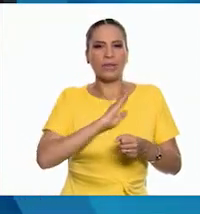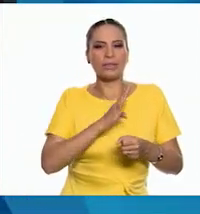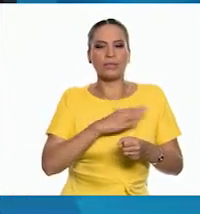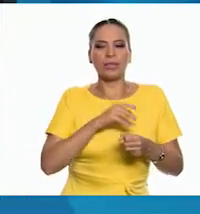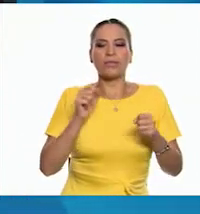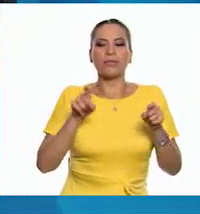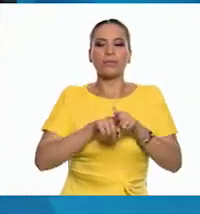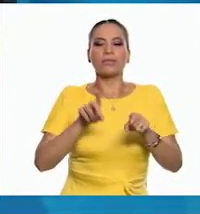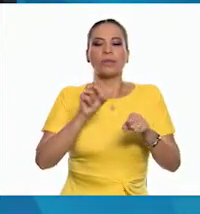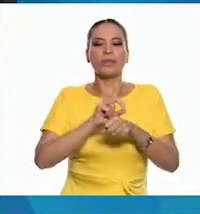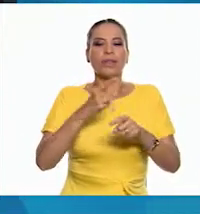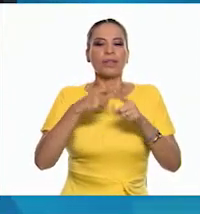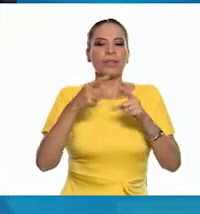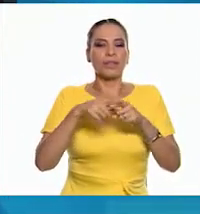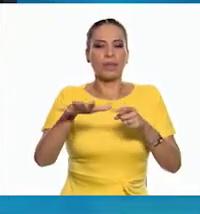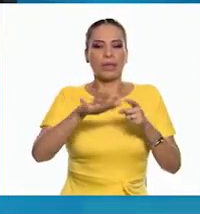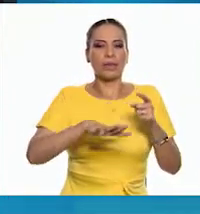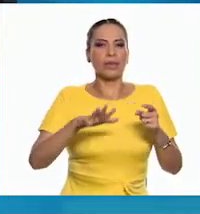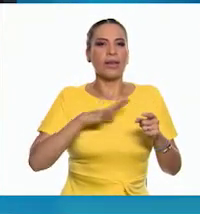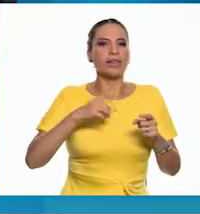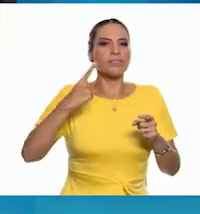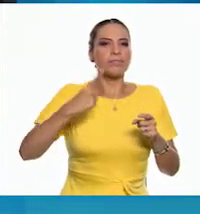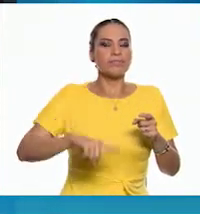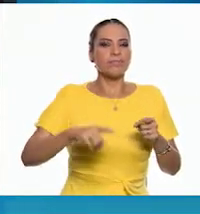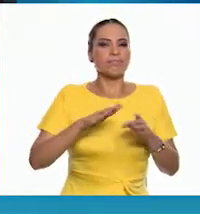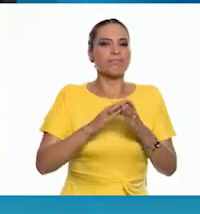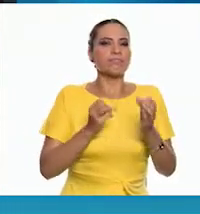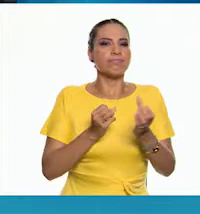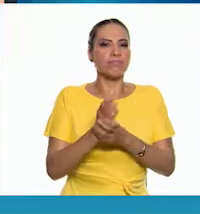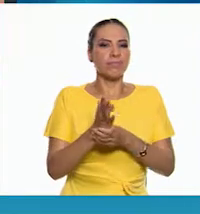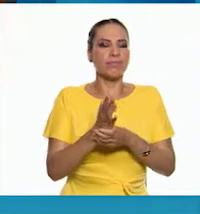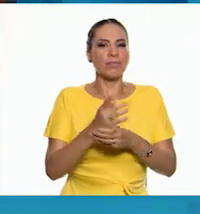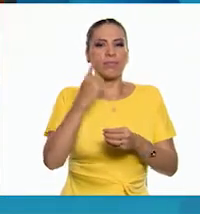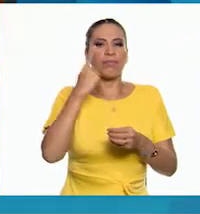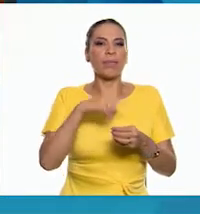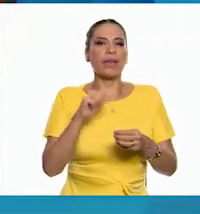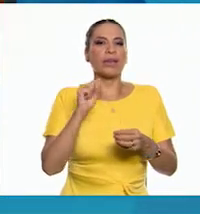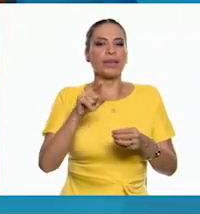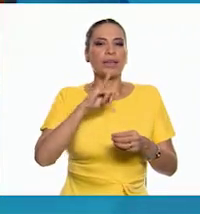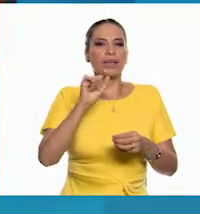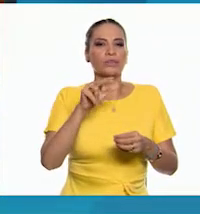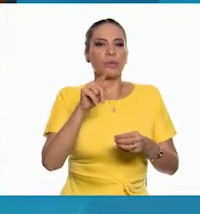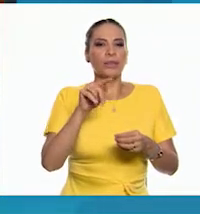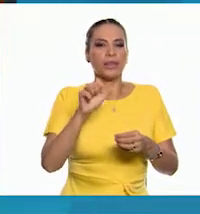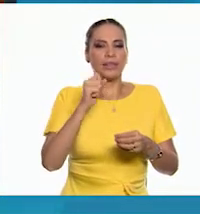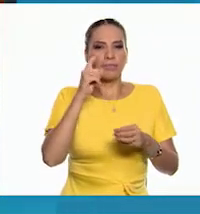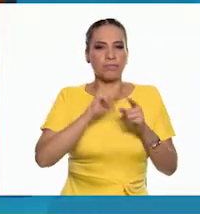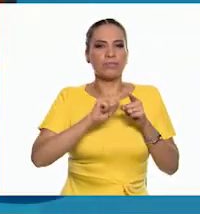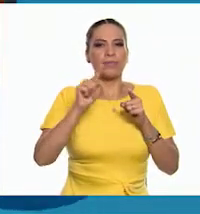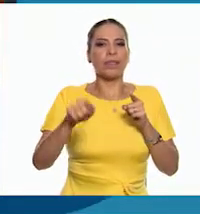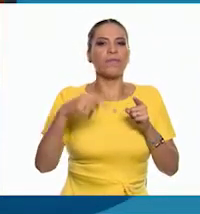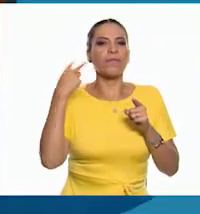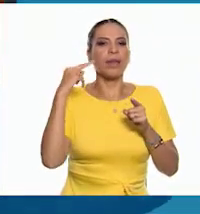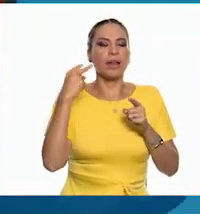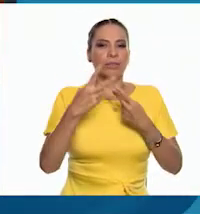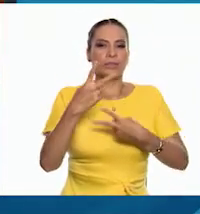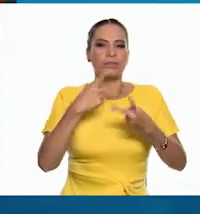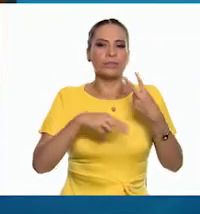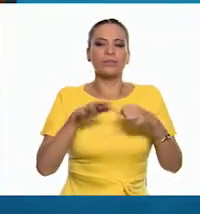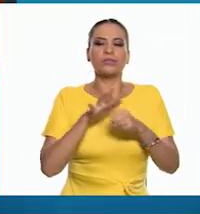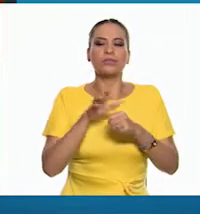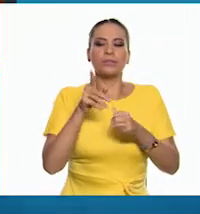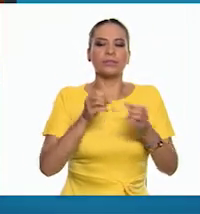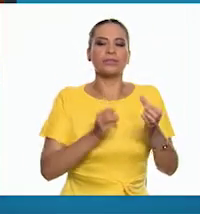todas partes, con mucho sigilo, se ordena la salida y el embarco de los jesuitas hacia Veracruz. El impacto que va a tener